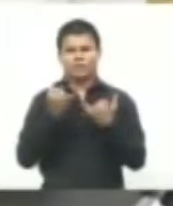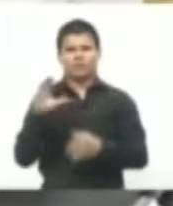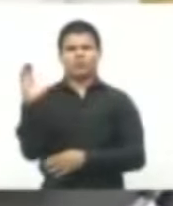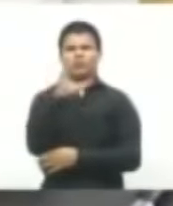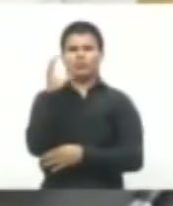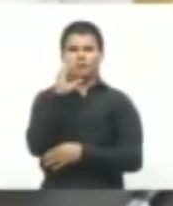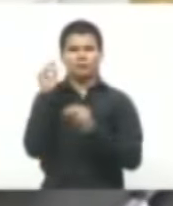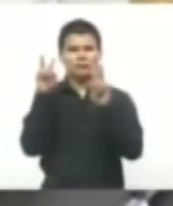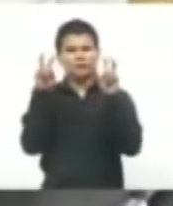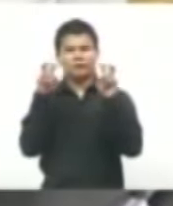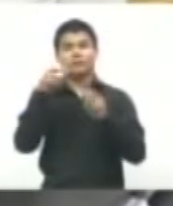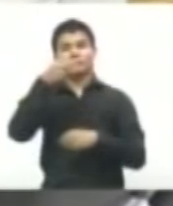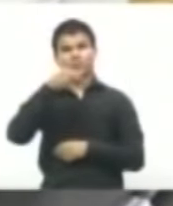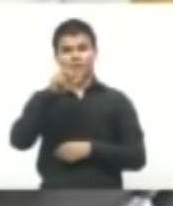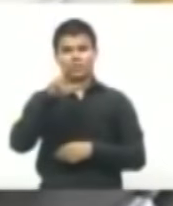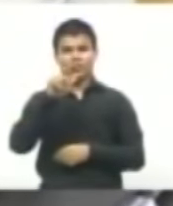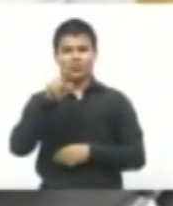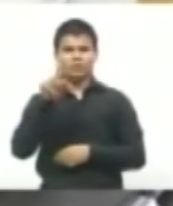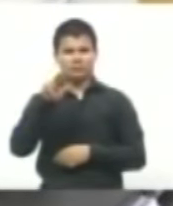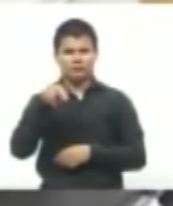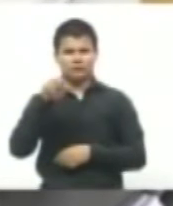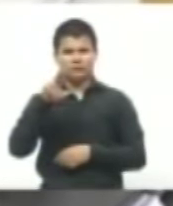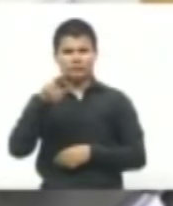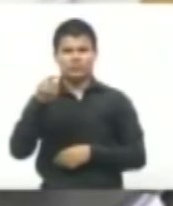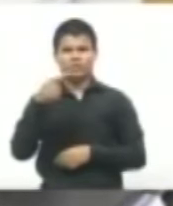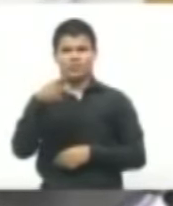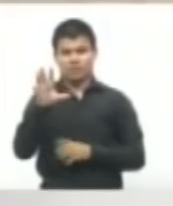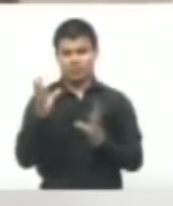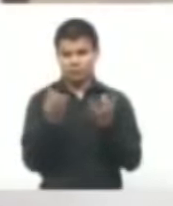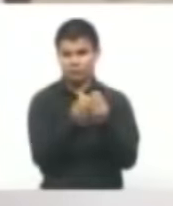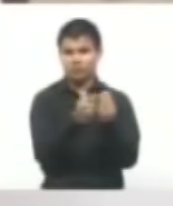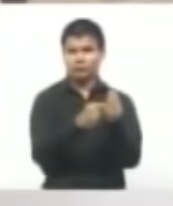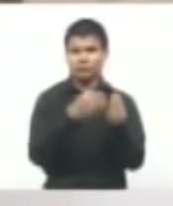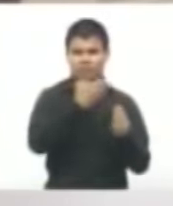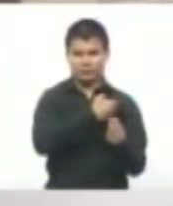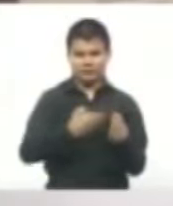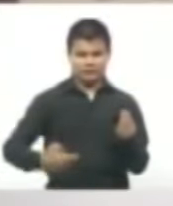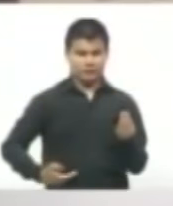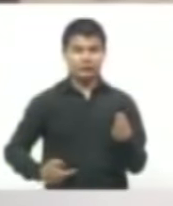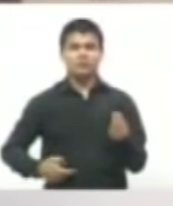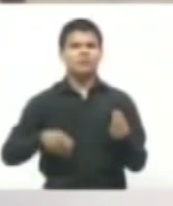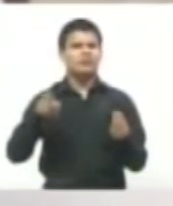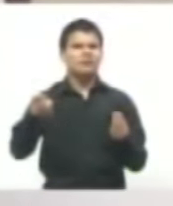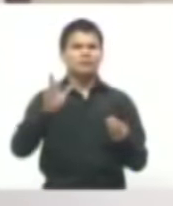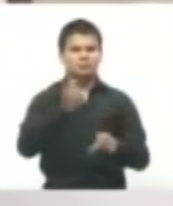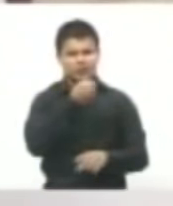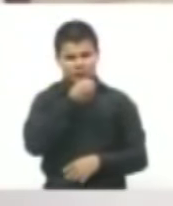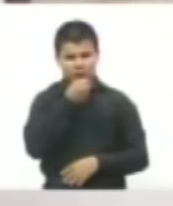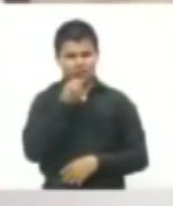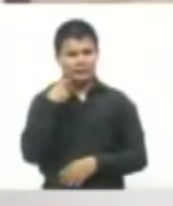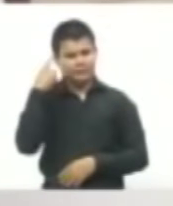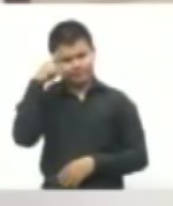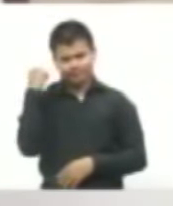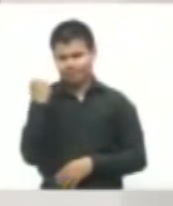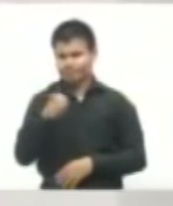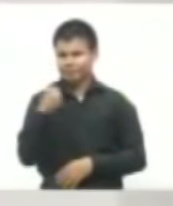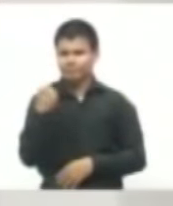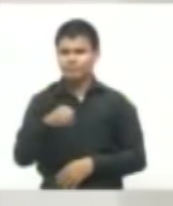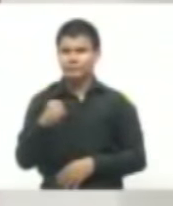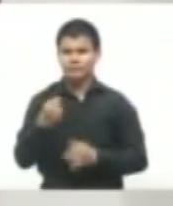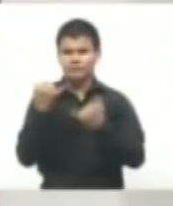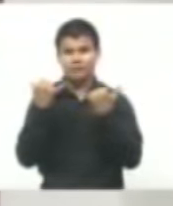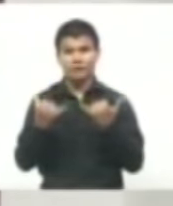frente a este tema, Harold Salazar, presidente de la Asociación de Comunicadores Sociales del Atlántico, evidenció su preocupación, por lo que considera que los